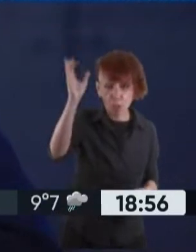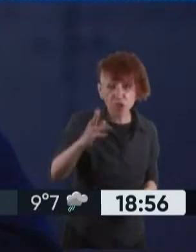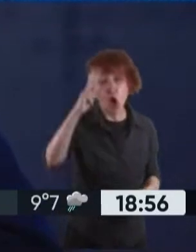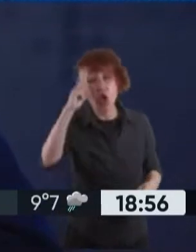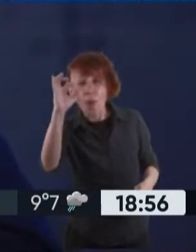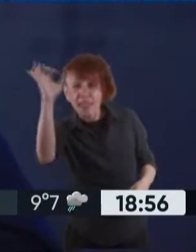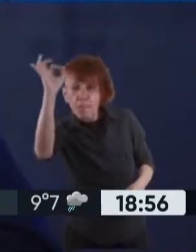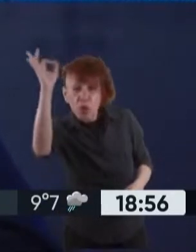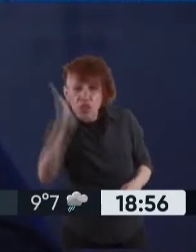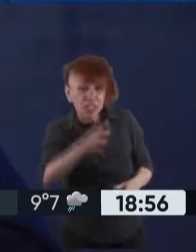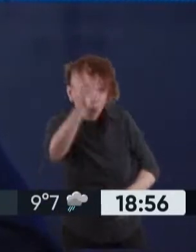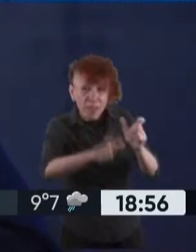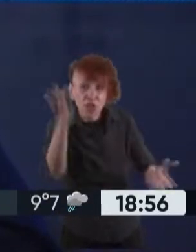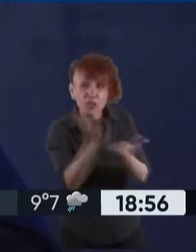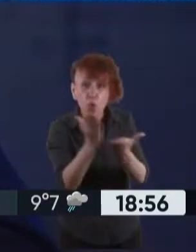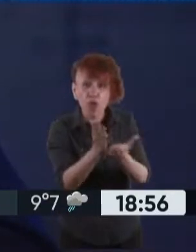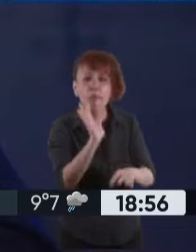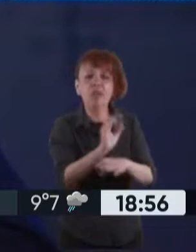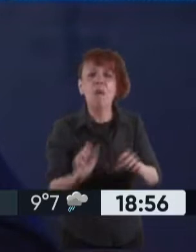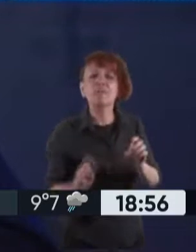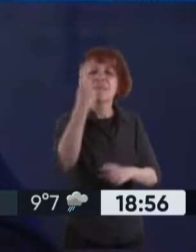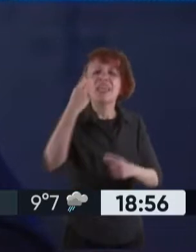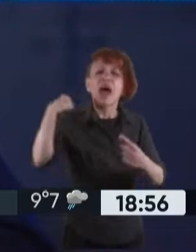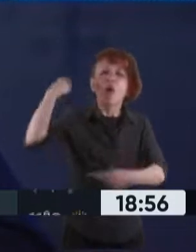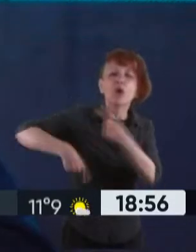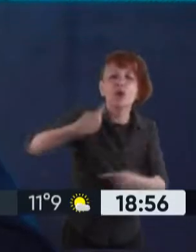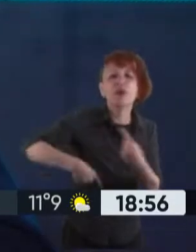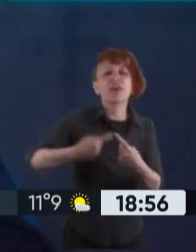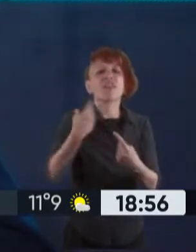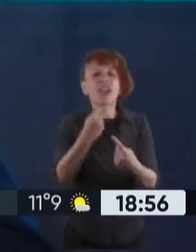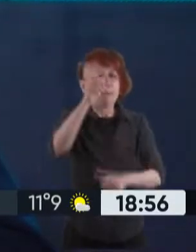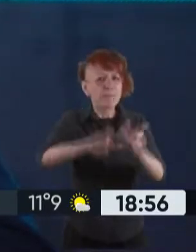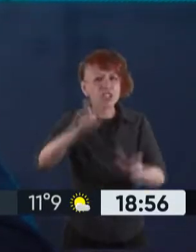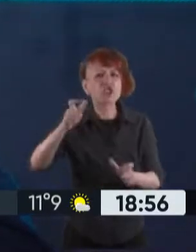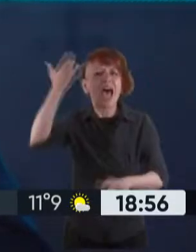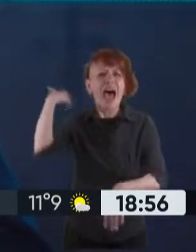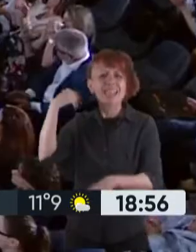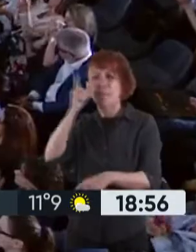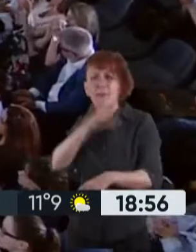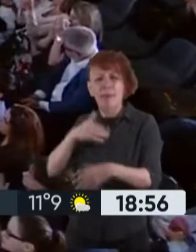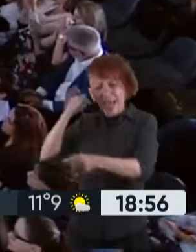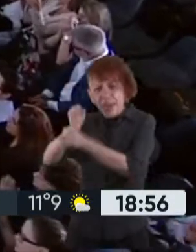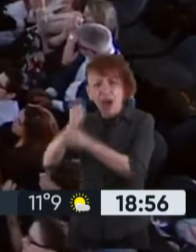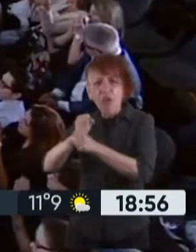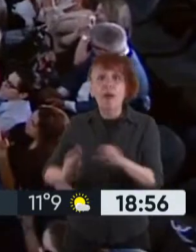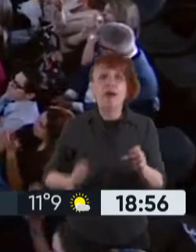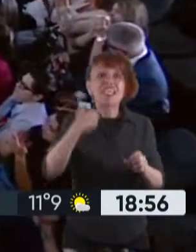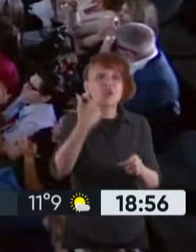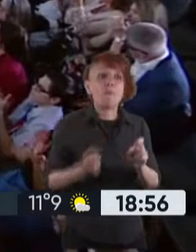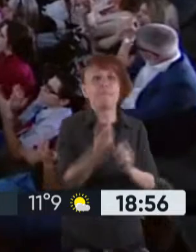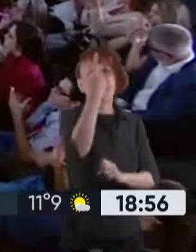allí estudian son primera generación de universitarios de familias trabajadoras.